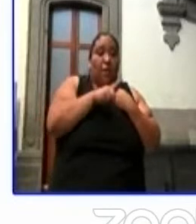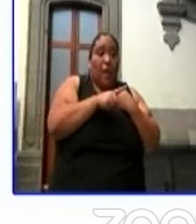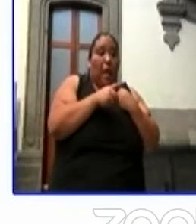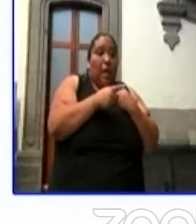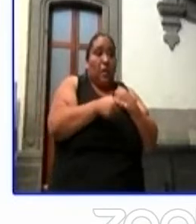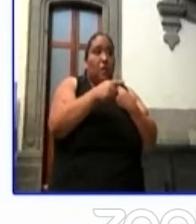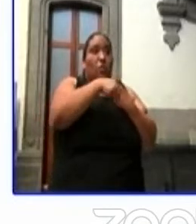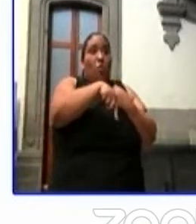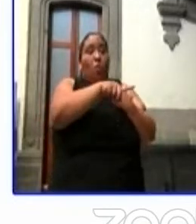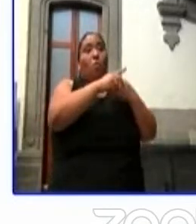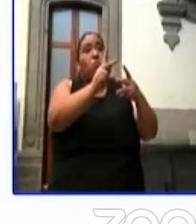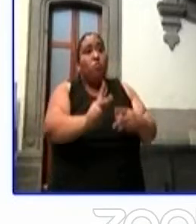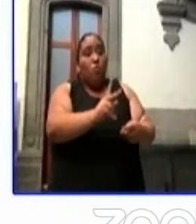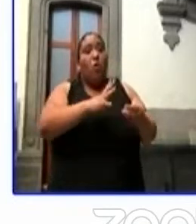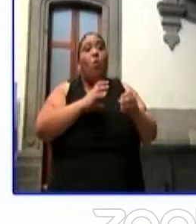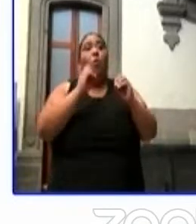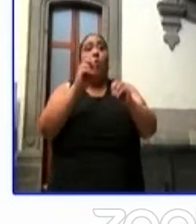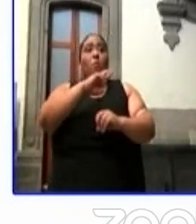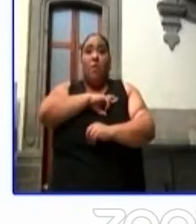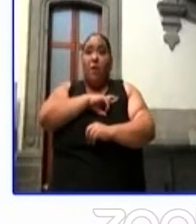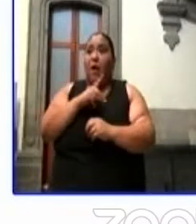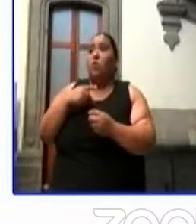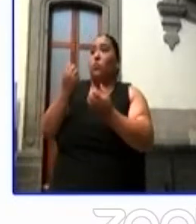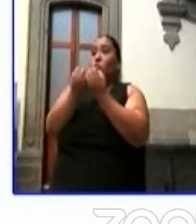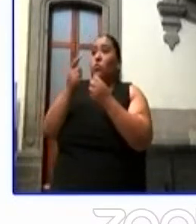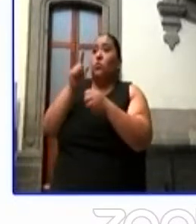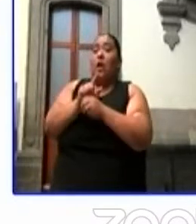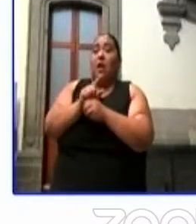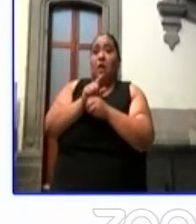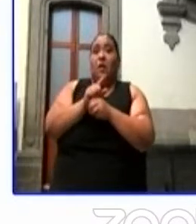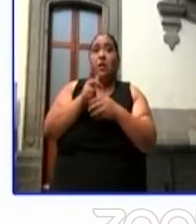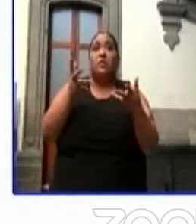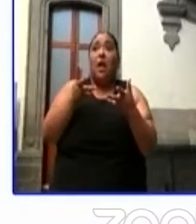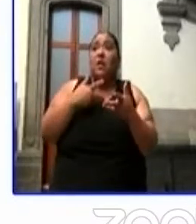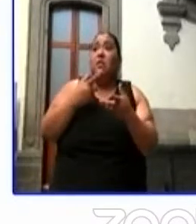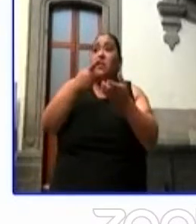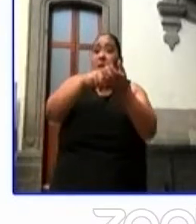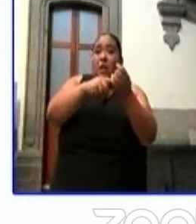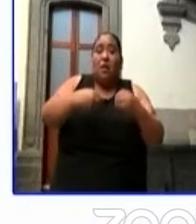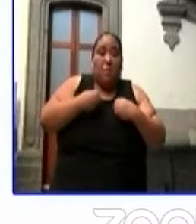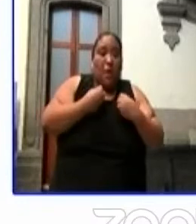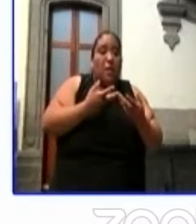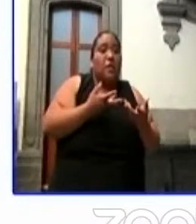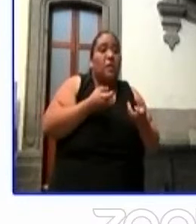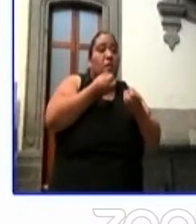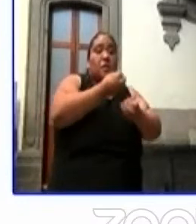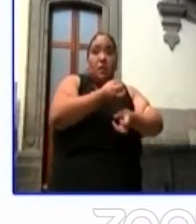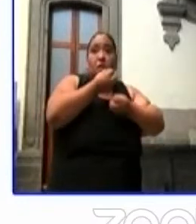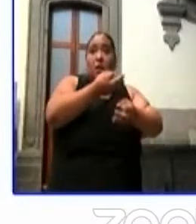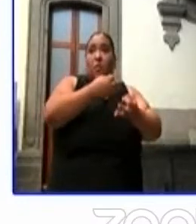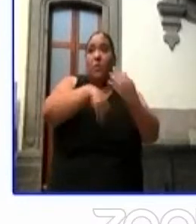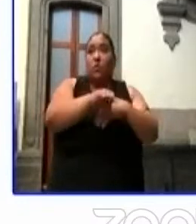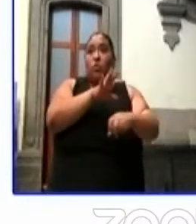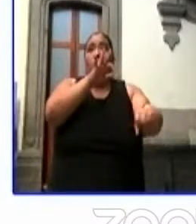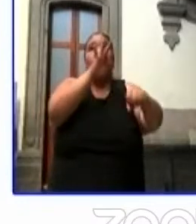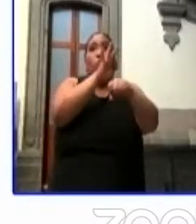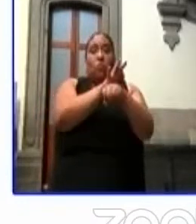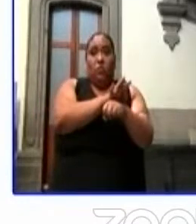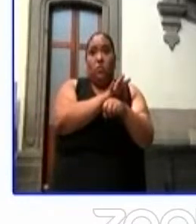establecimientos públicos, privados y sociales que les brindan servicios de guardia y